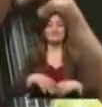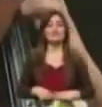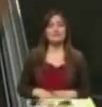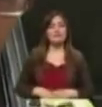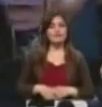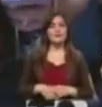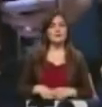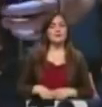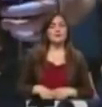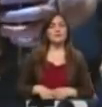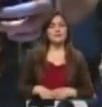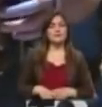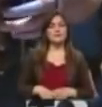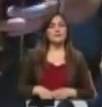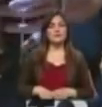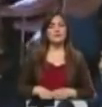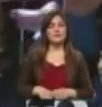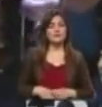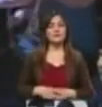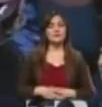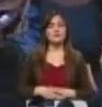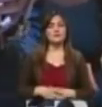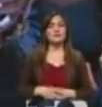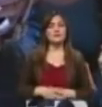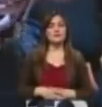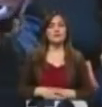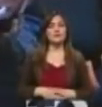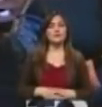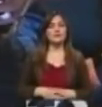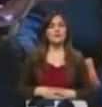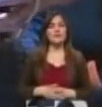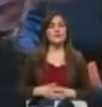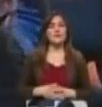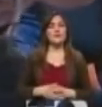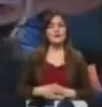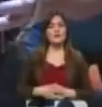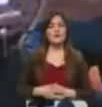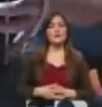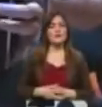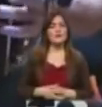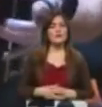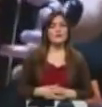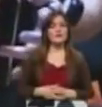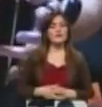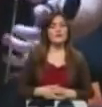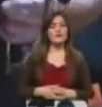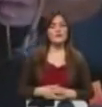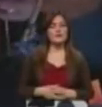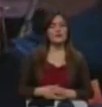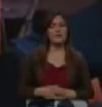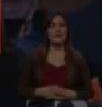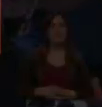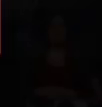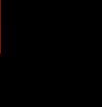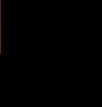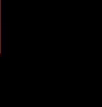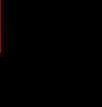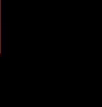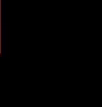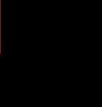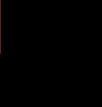de $15. Johanna Cañizares, 24 horas.